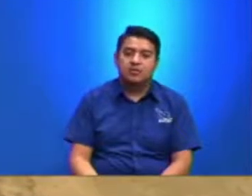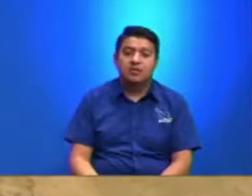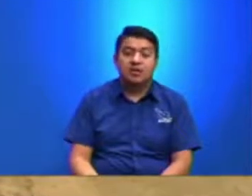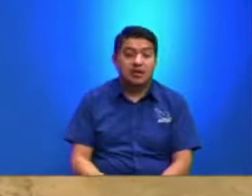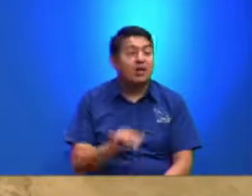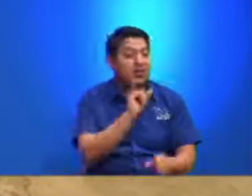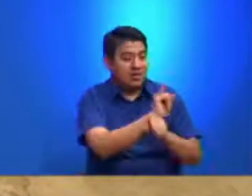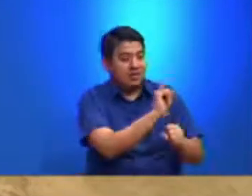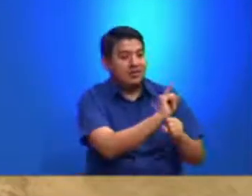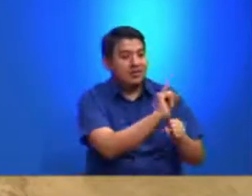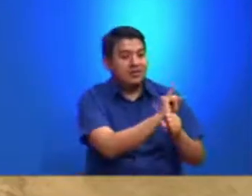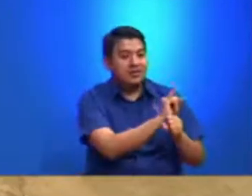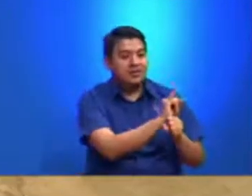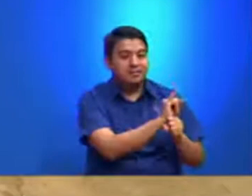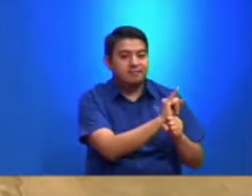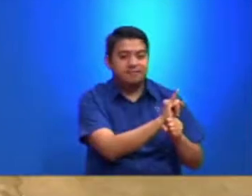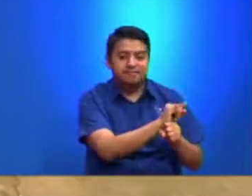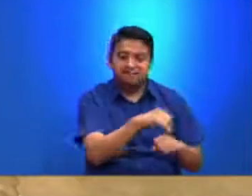vieran a los de la iglesia.